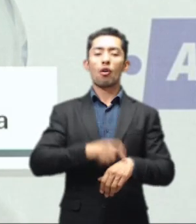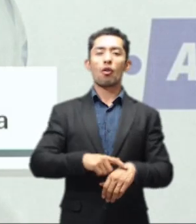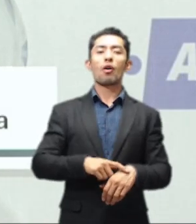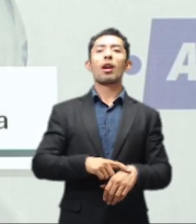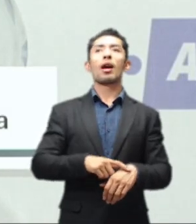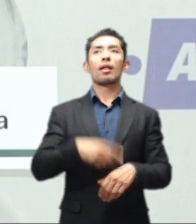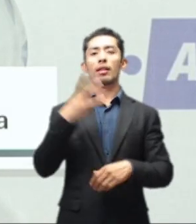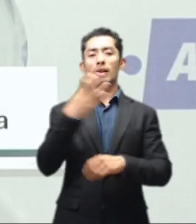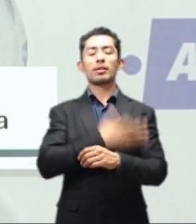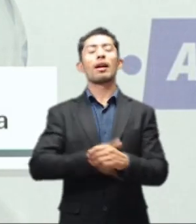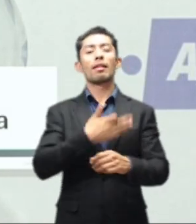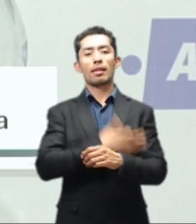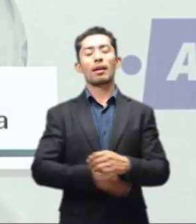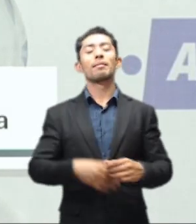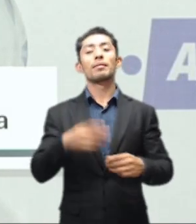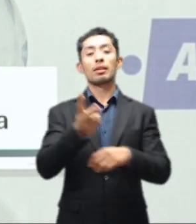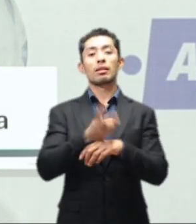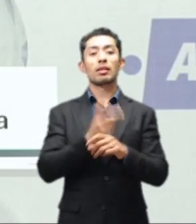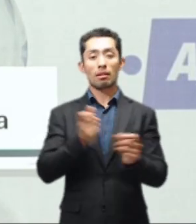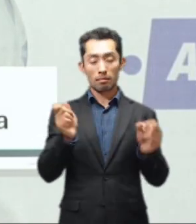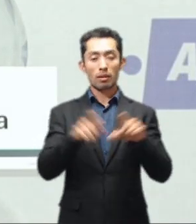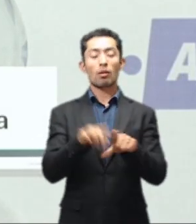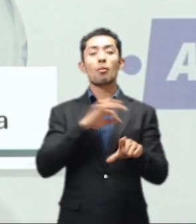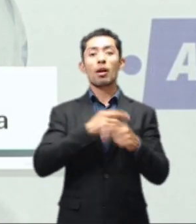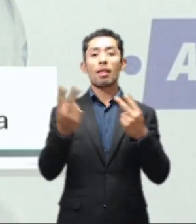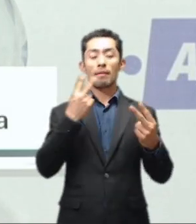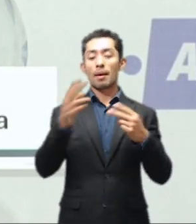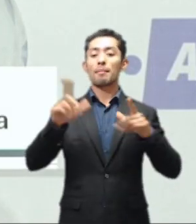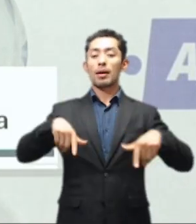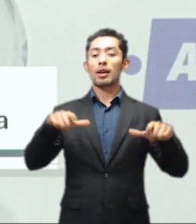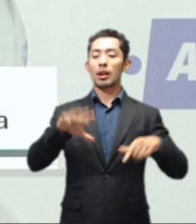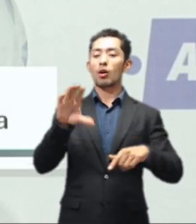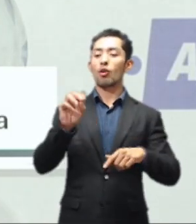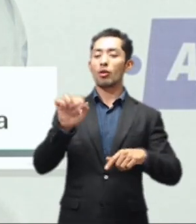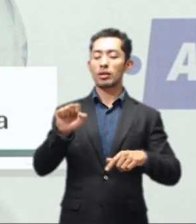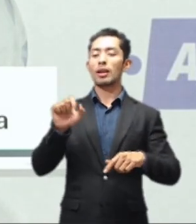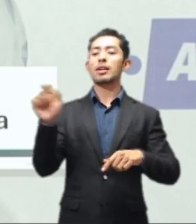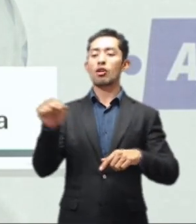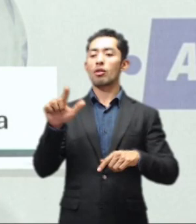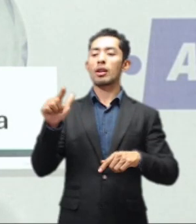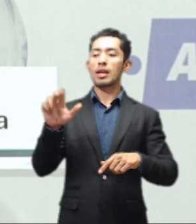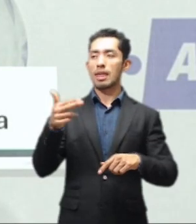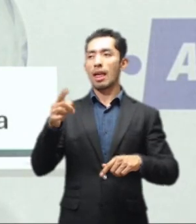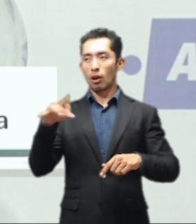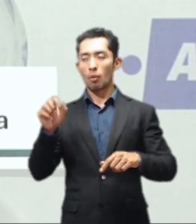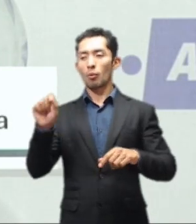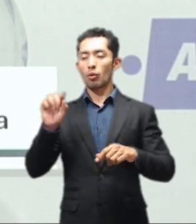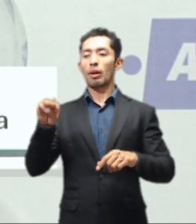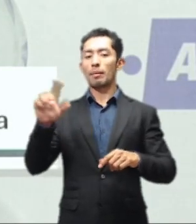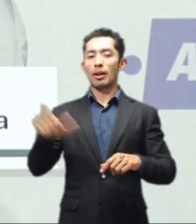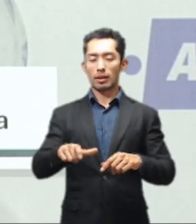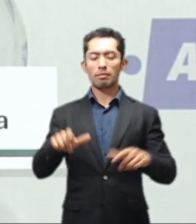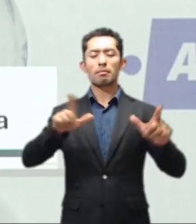15 horas les invitamos también a visitar la página conócelas gidalgo punmamarca